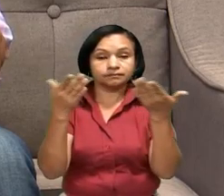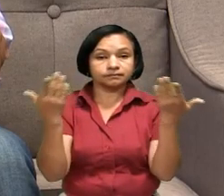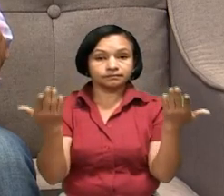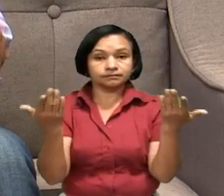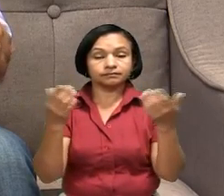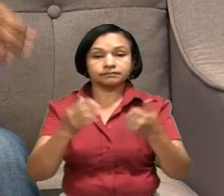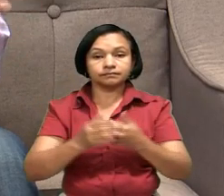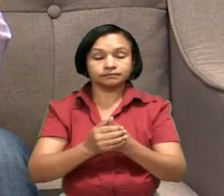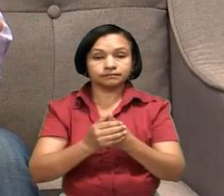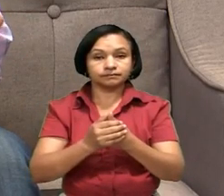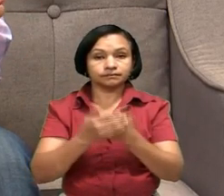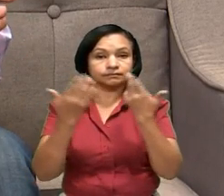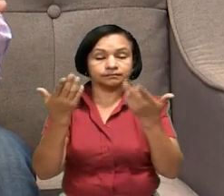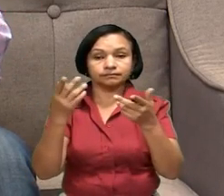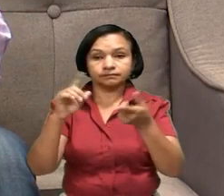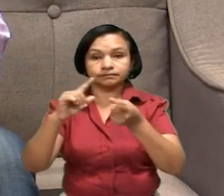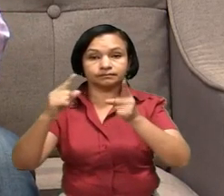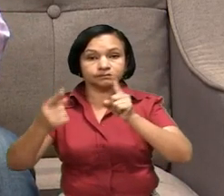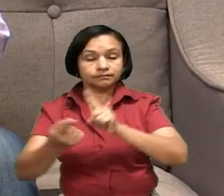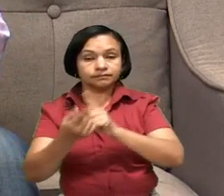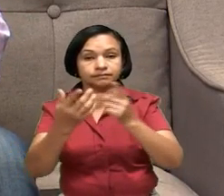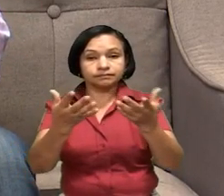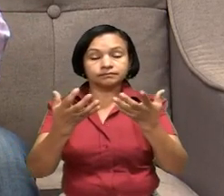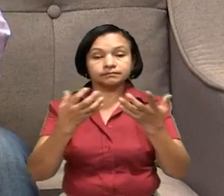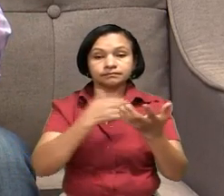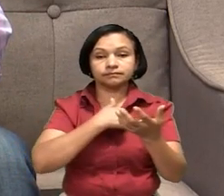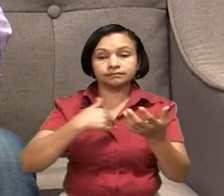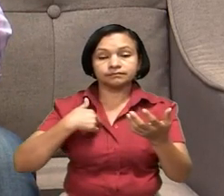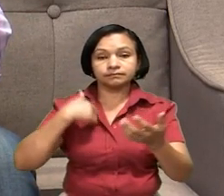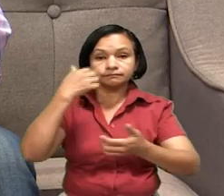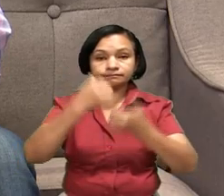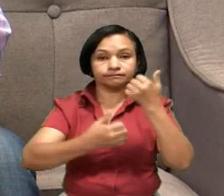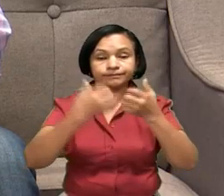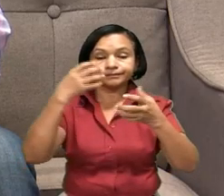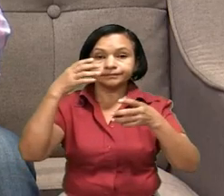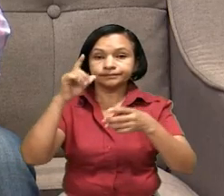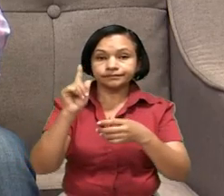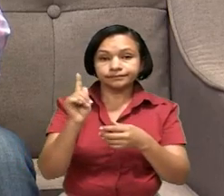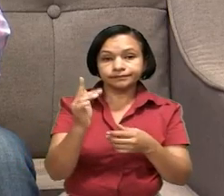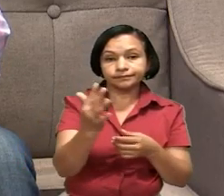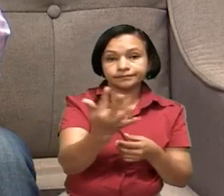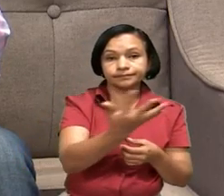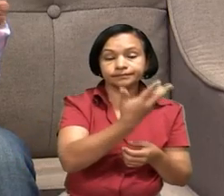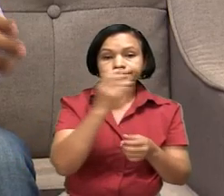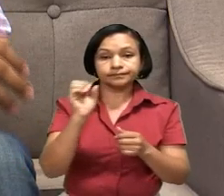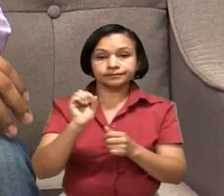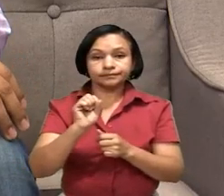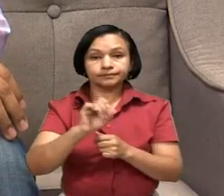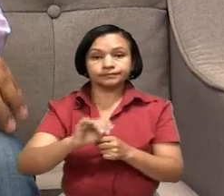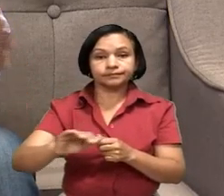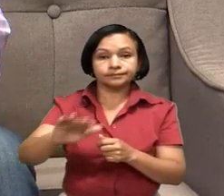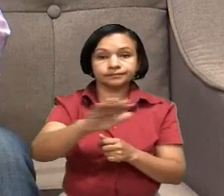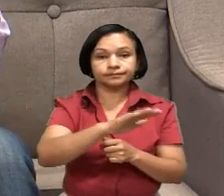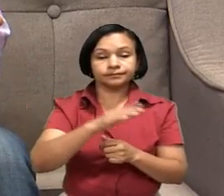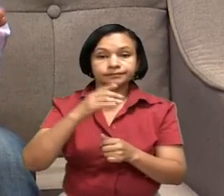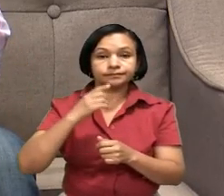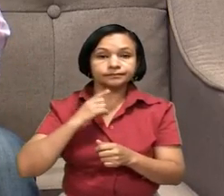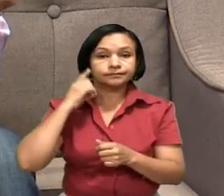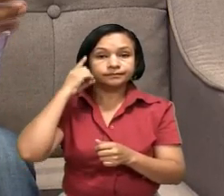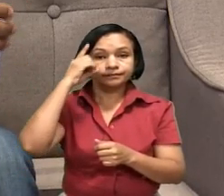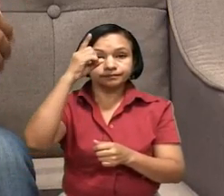ultra radicales que tratan de destruir todo lo que concebimos como sociedad con avances